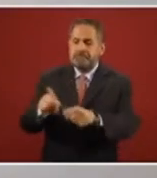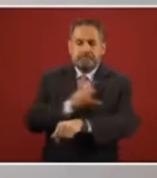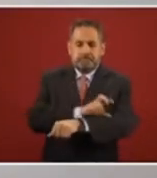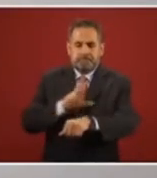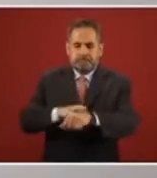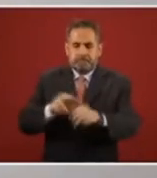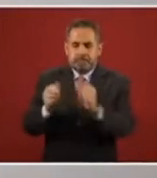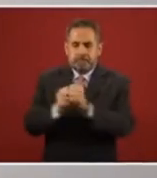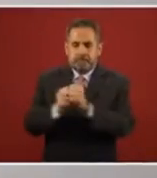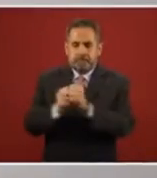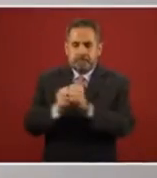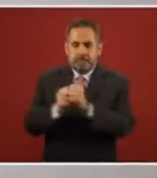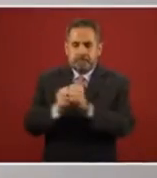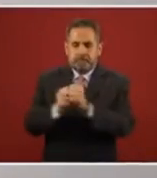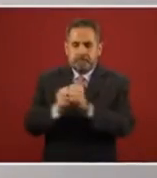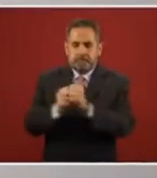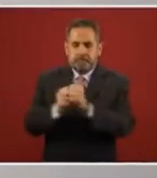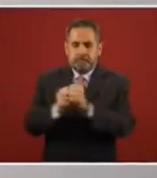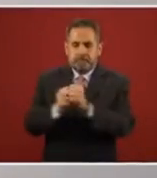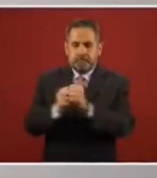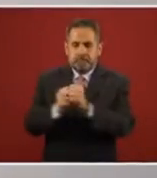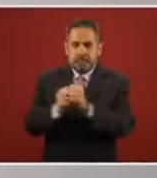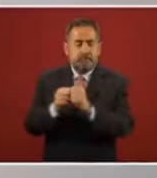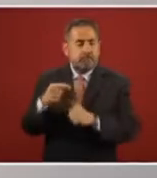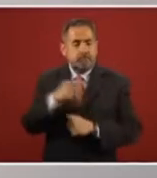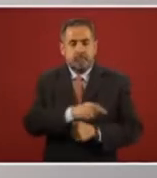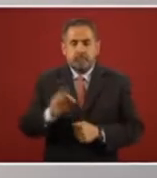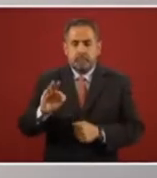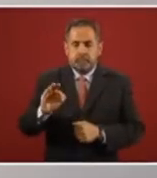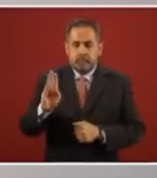con el wifi es viajar